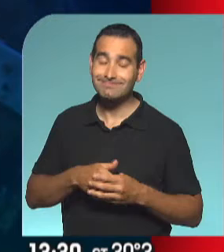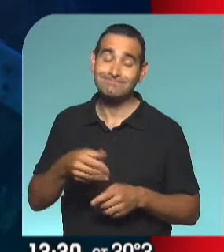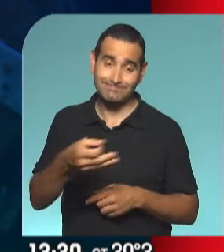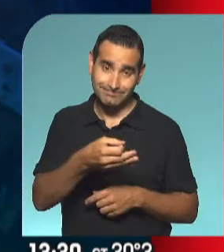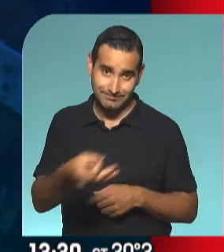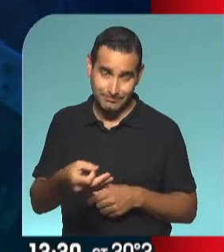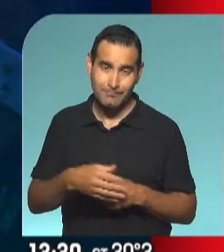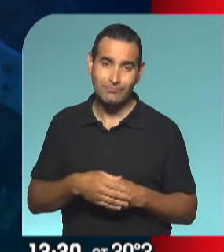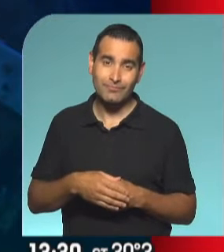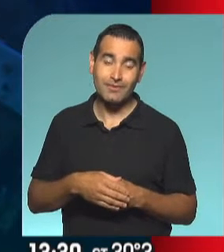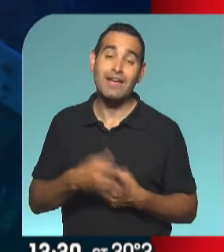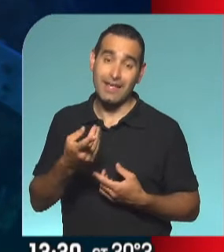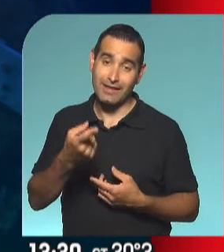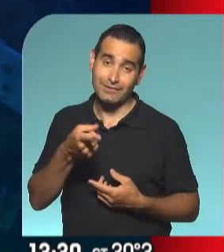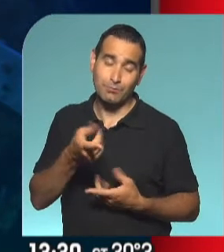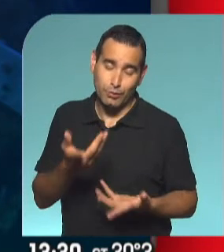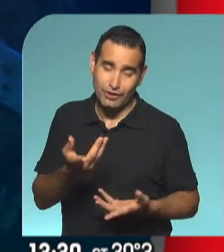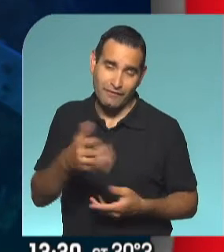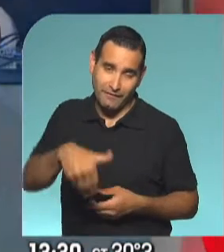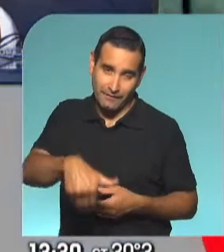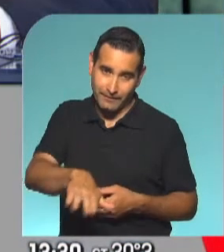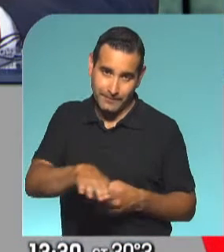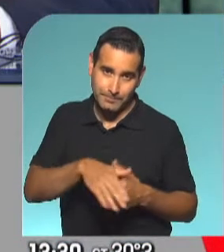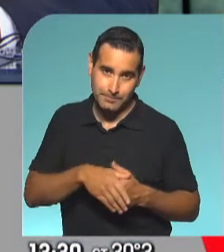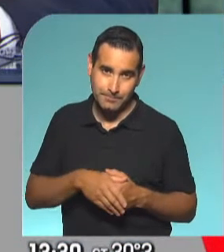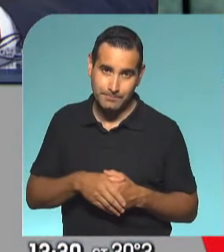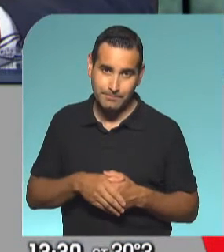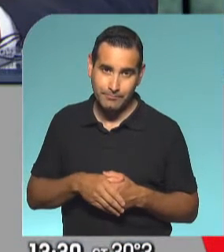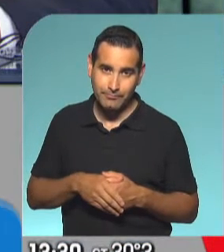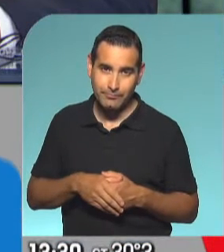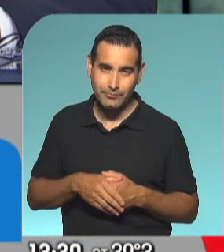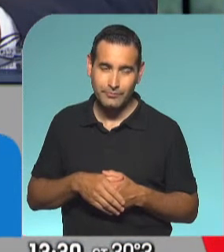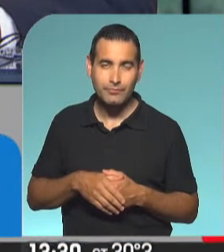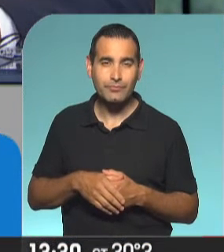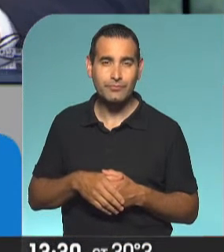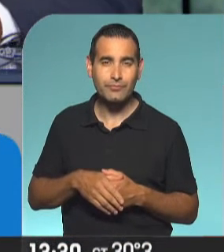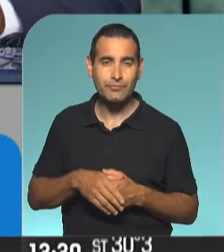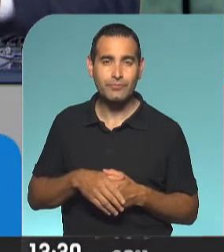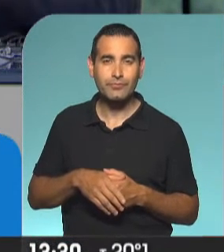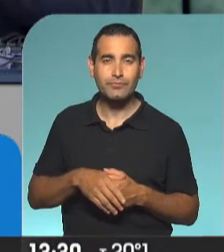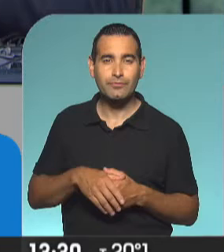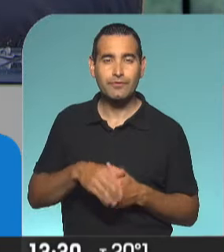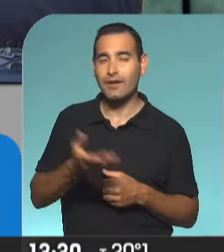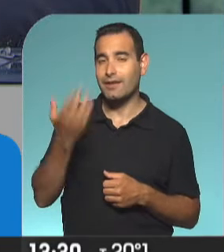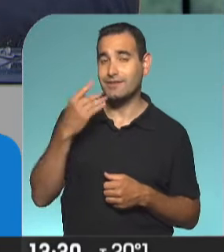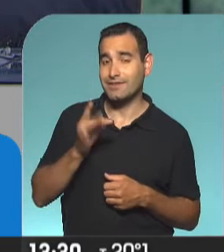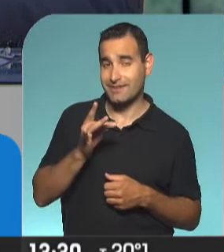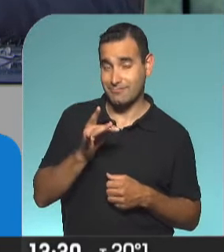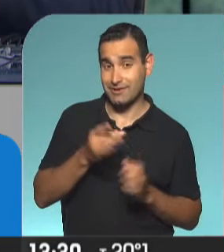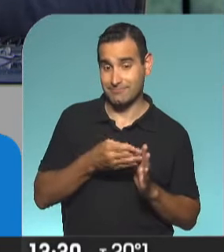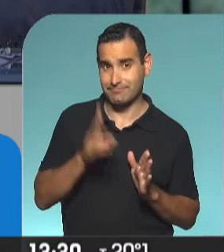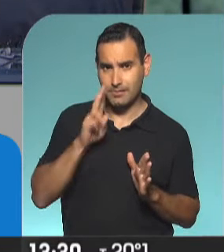yo te diría que es lo que pintaba que va a suceder este en cuando uno miraba lo que estaba pasando los primeros días de diciembre